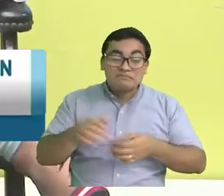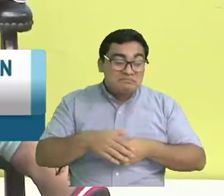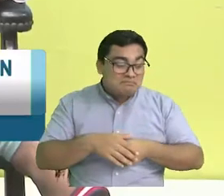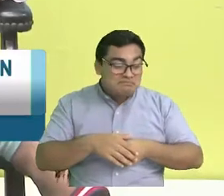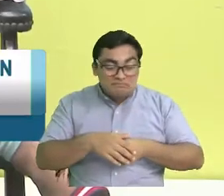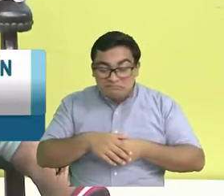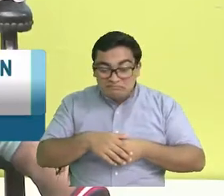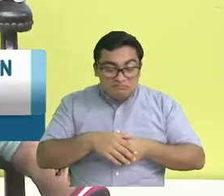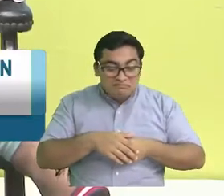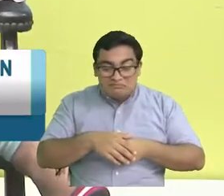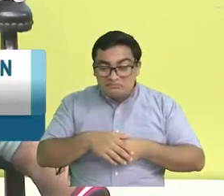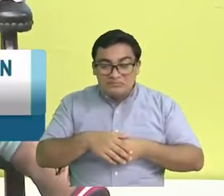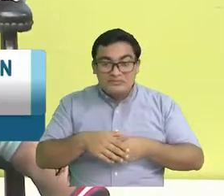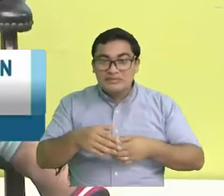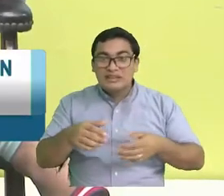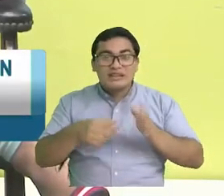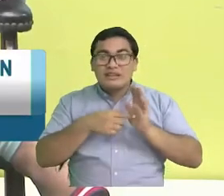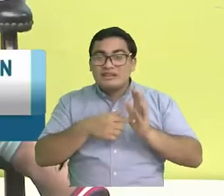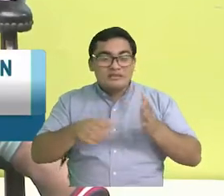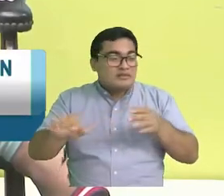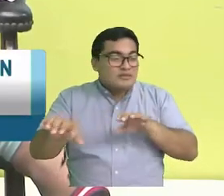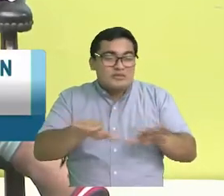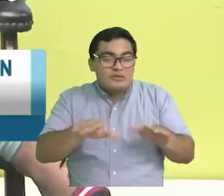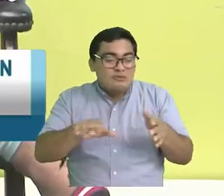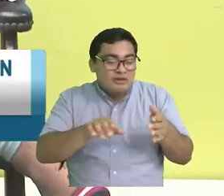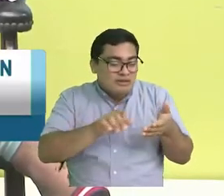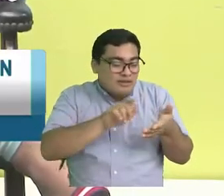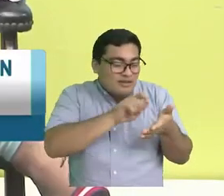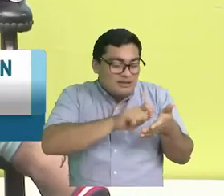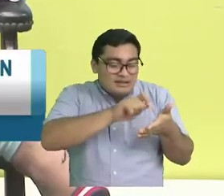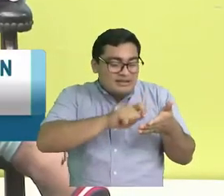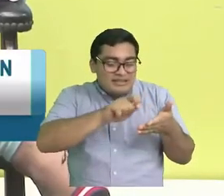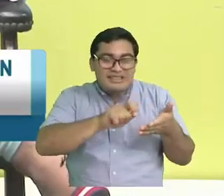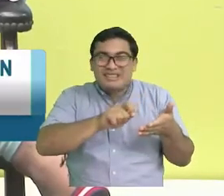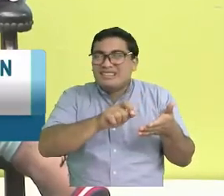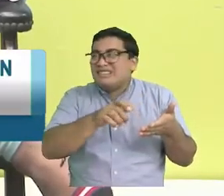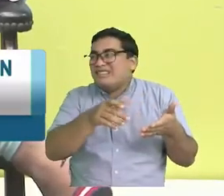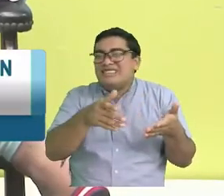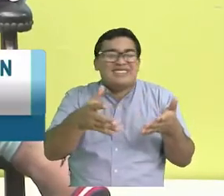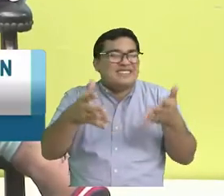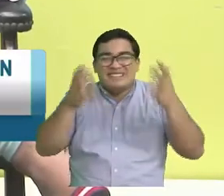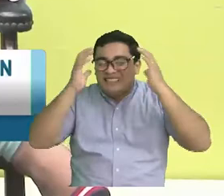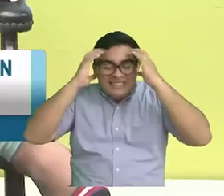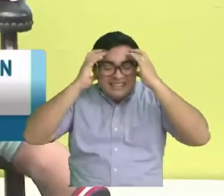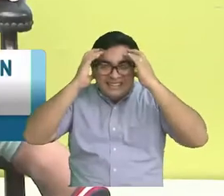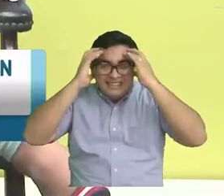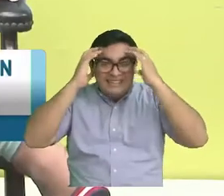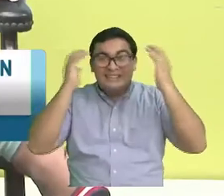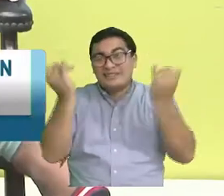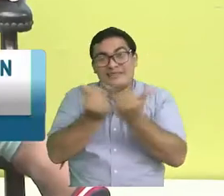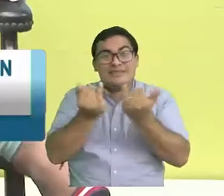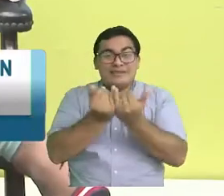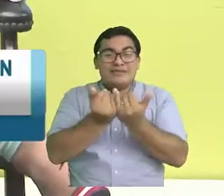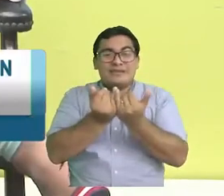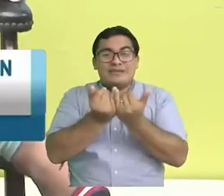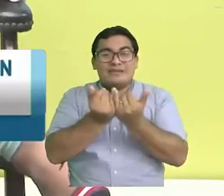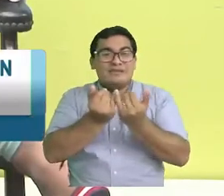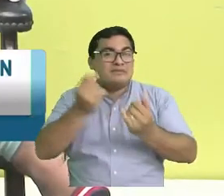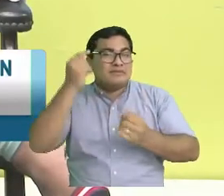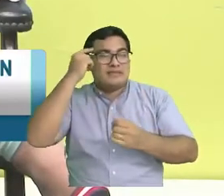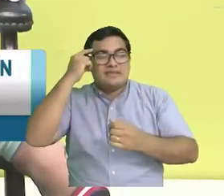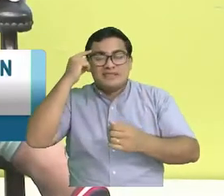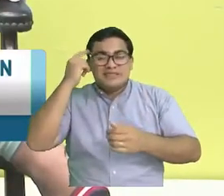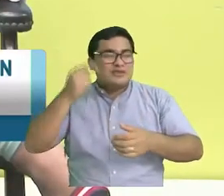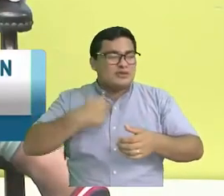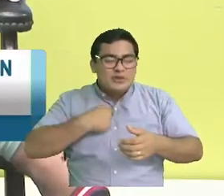sienten frustrados, entonces hacen una rabieta. Pero no es una rabieta común, es una rabieta que los puede llevar inclusive a